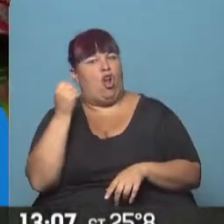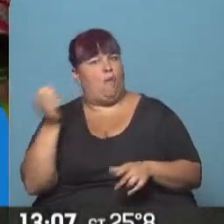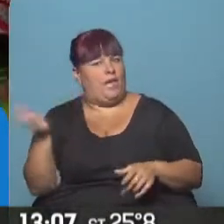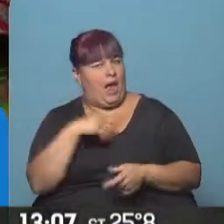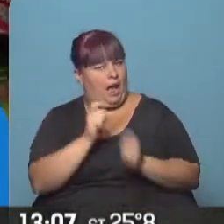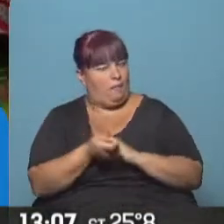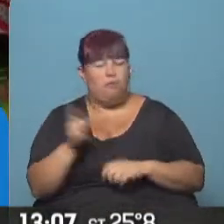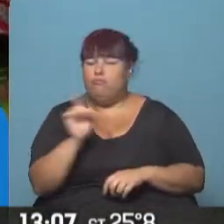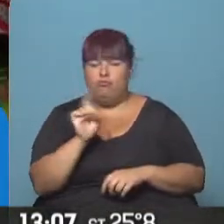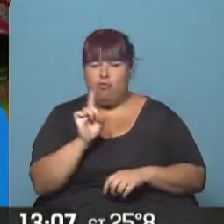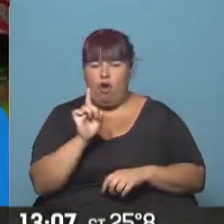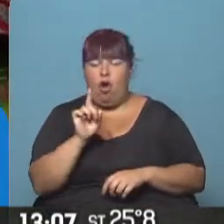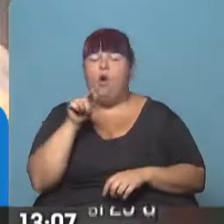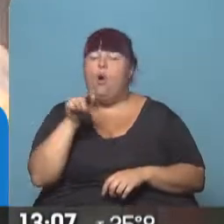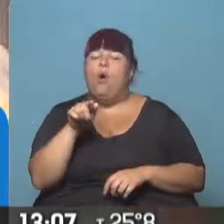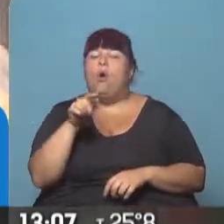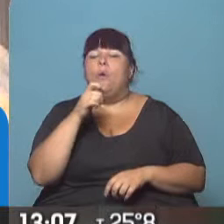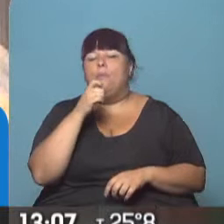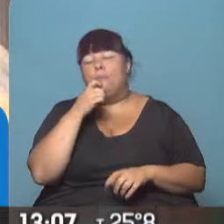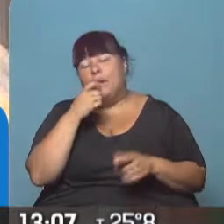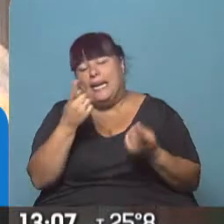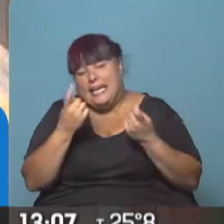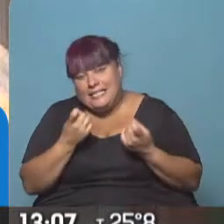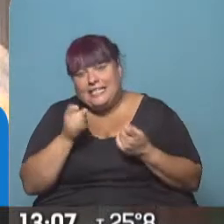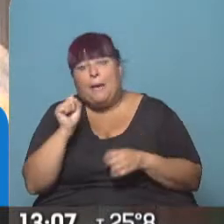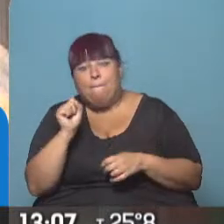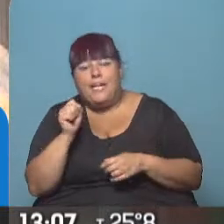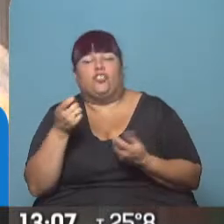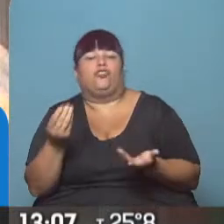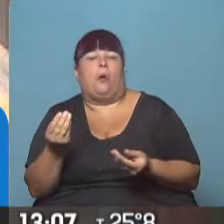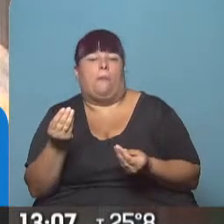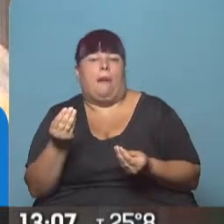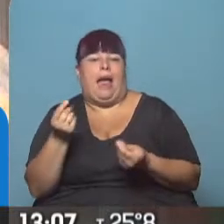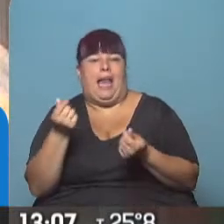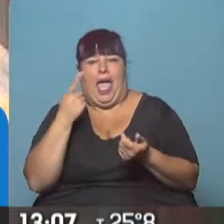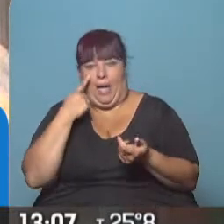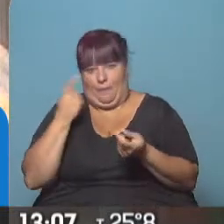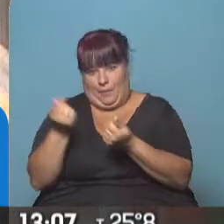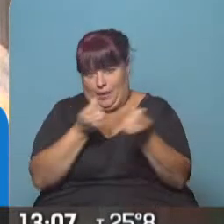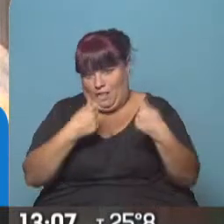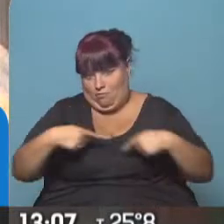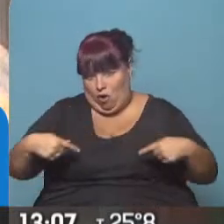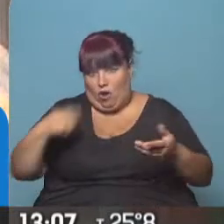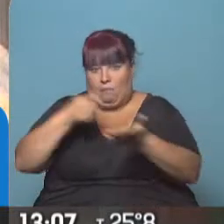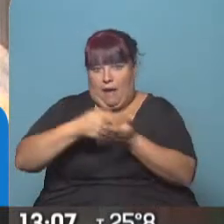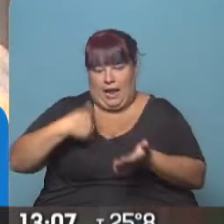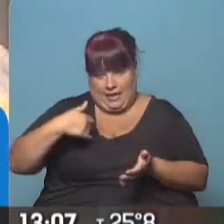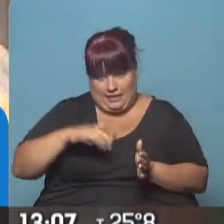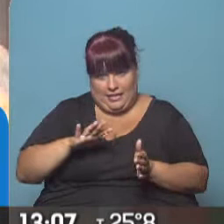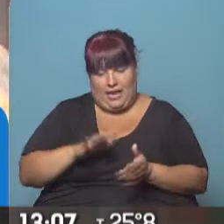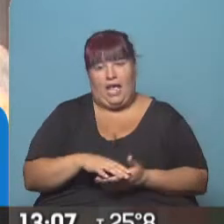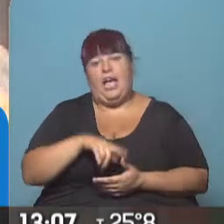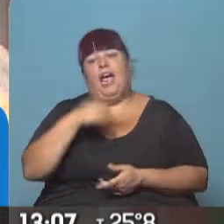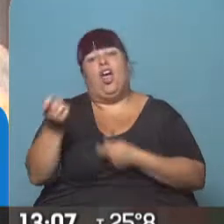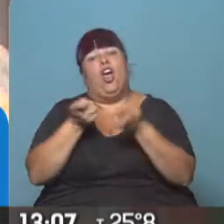hecho? No, esto vos necesitás los pesos para como moneda vigente para pagar en nuestro país.